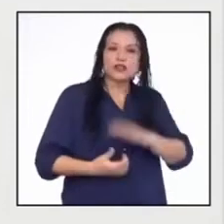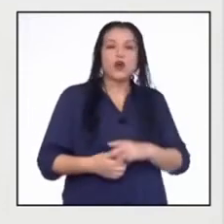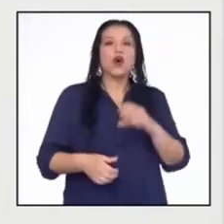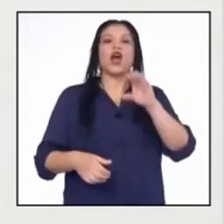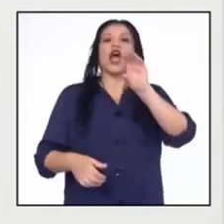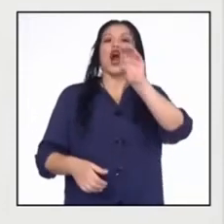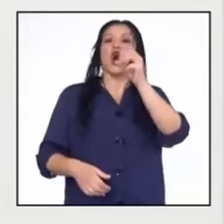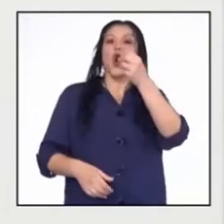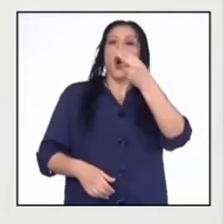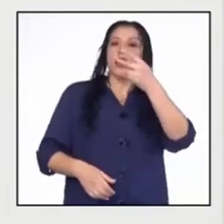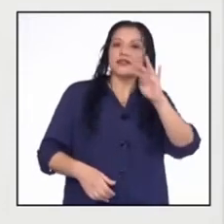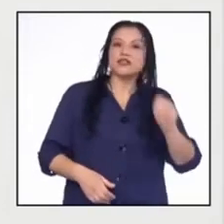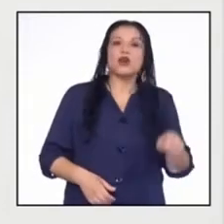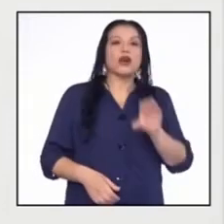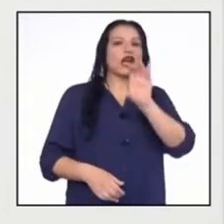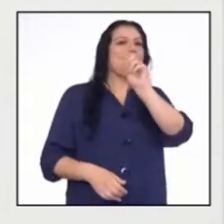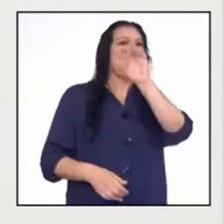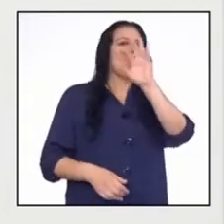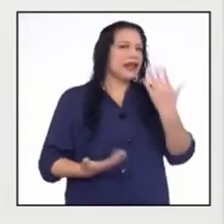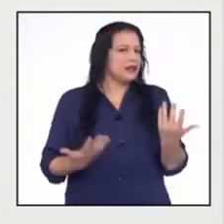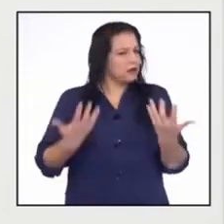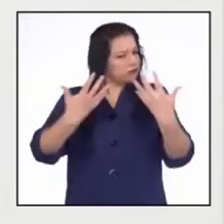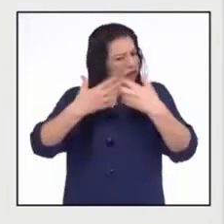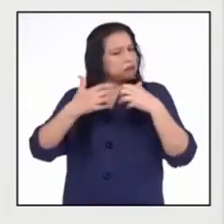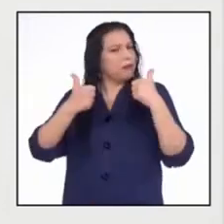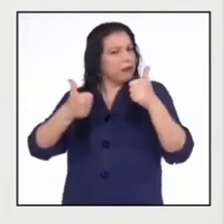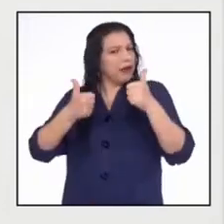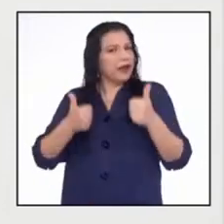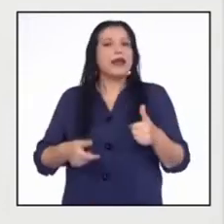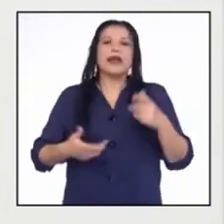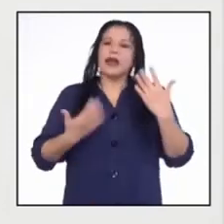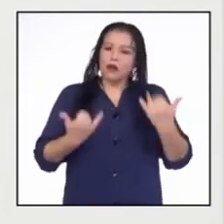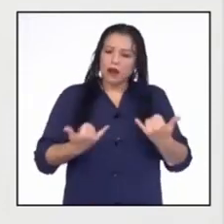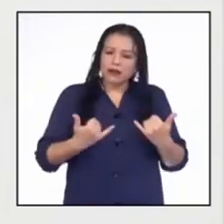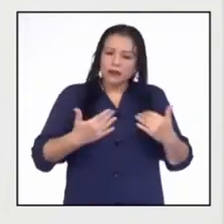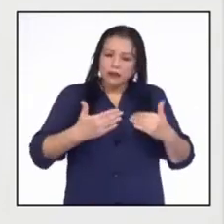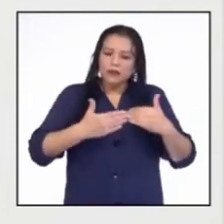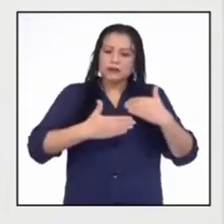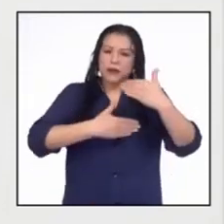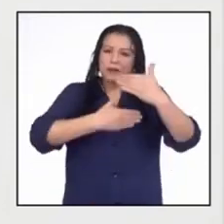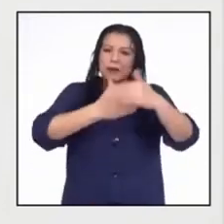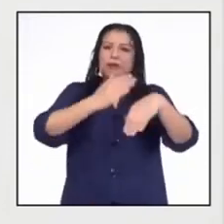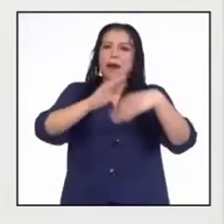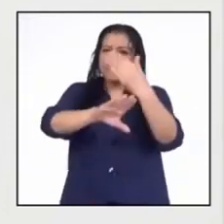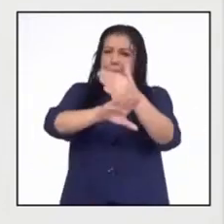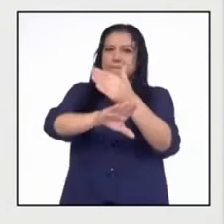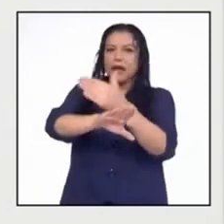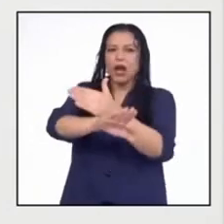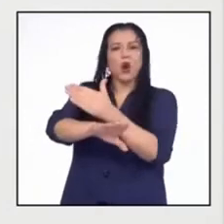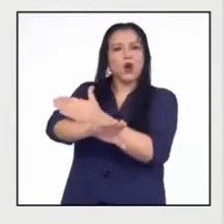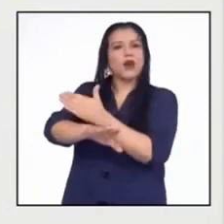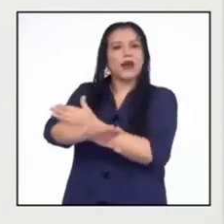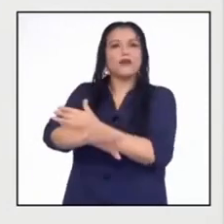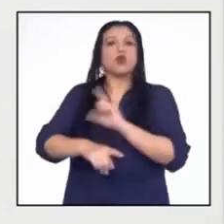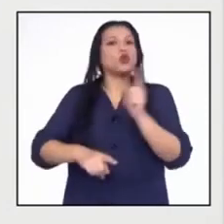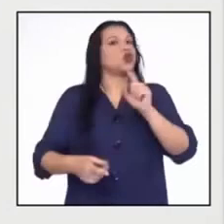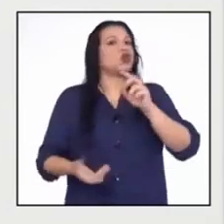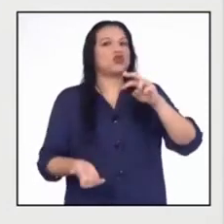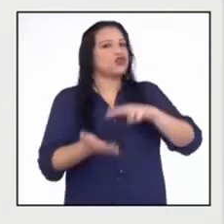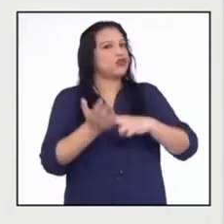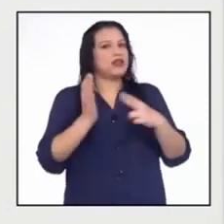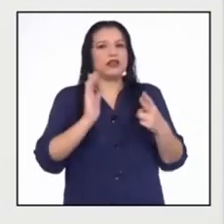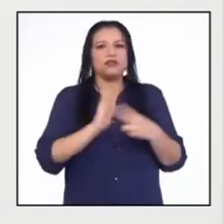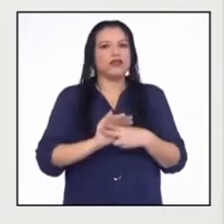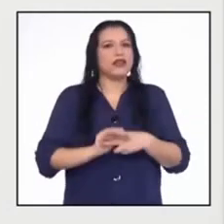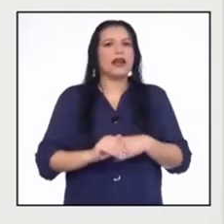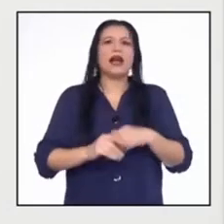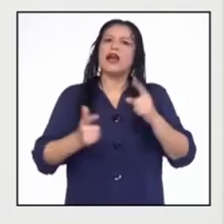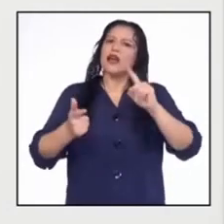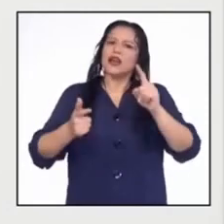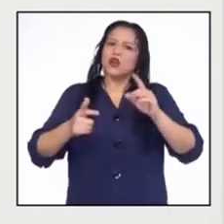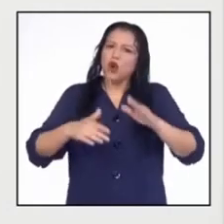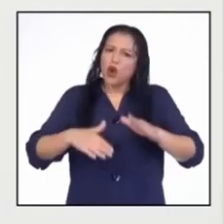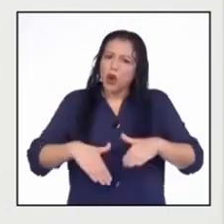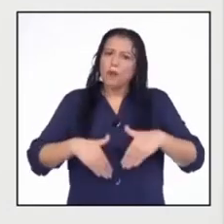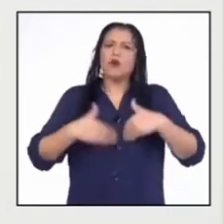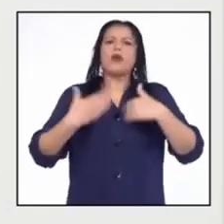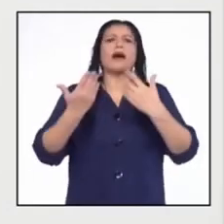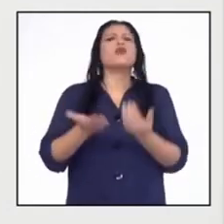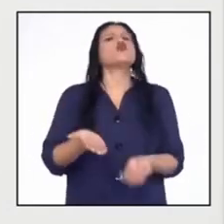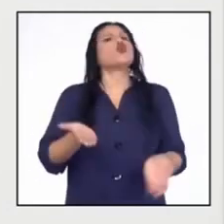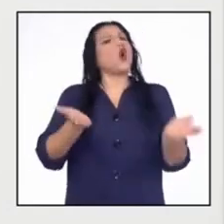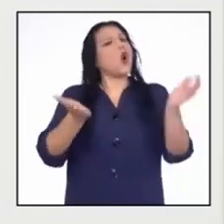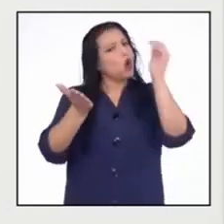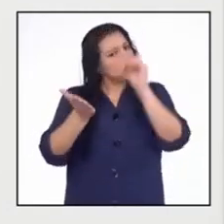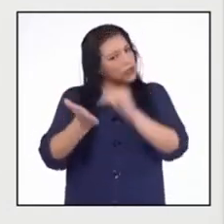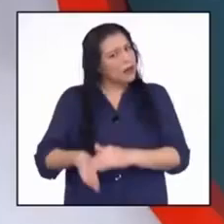cohesión y coherencia. Y aunque estamos mejorando nuestro borrador, eso no significa que no lo podamos corregir